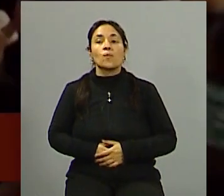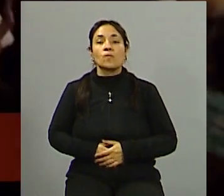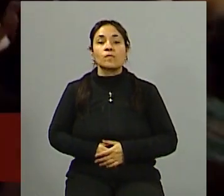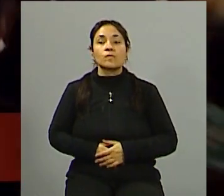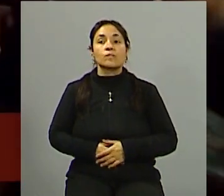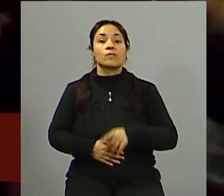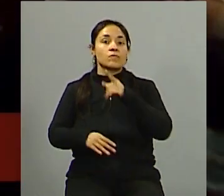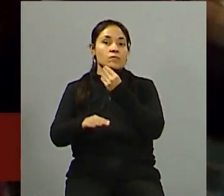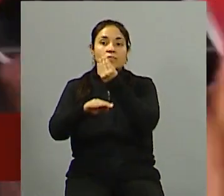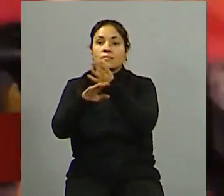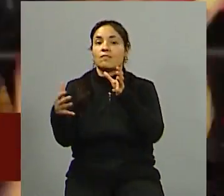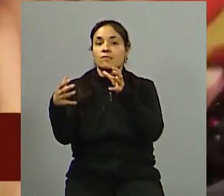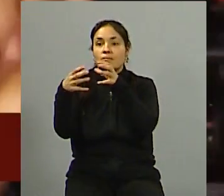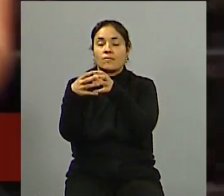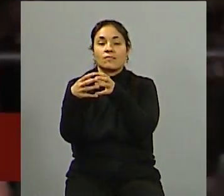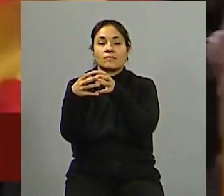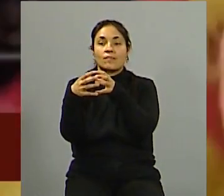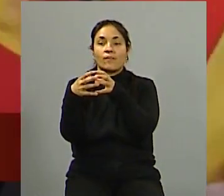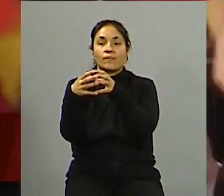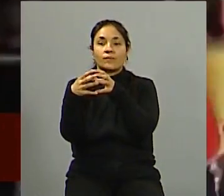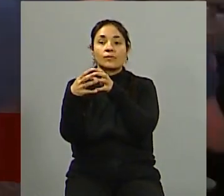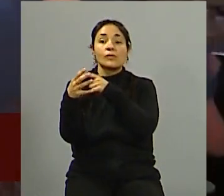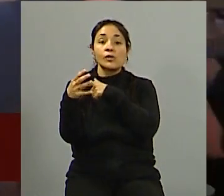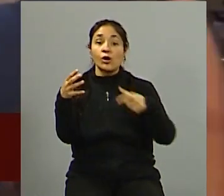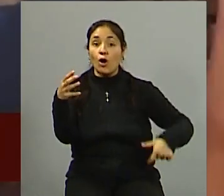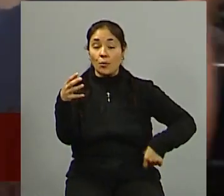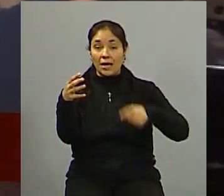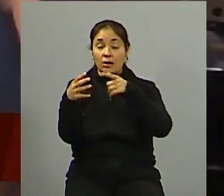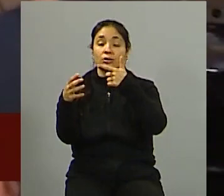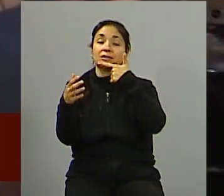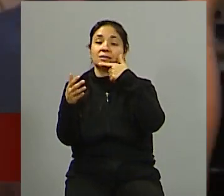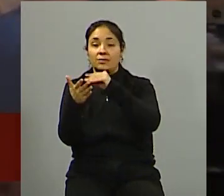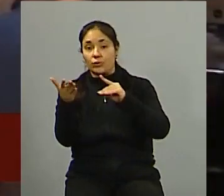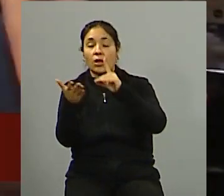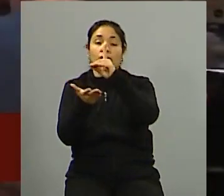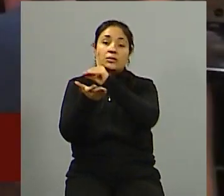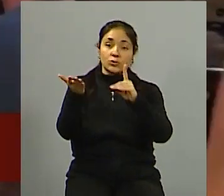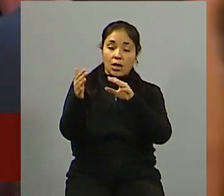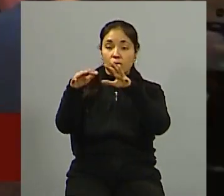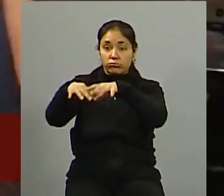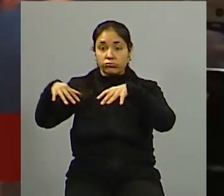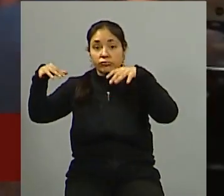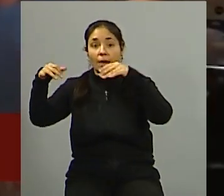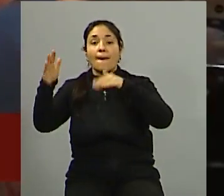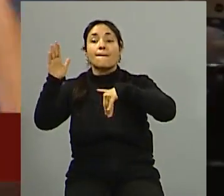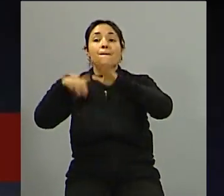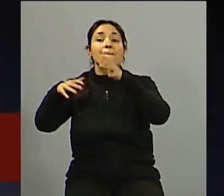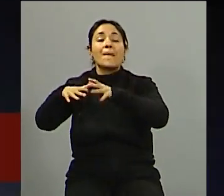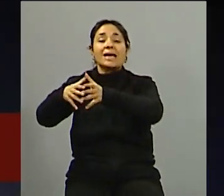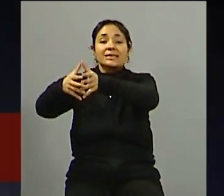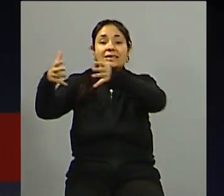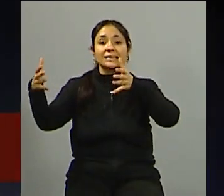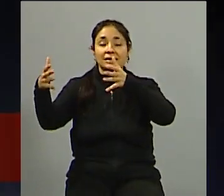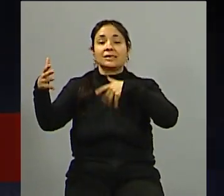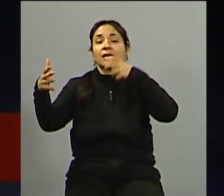se conforma ahí un gobierno del Ejecutivo, ¿sí? Con un gabinete de la mayoría en el